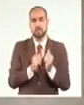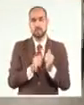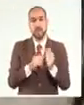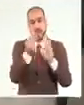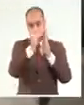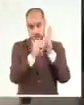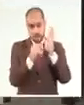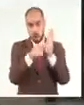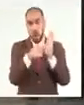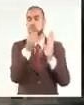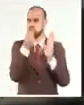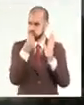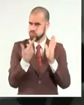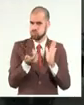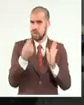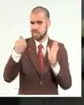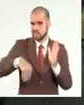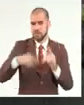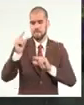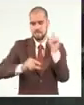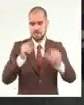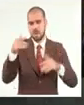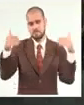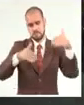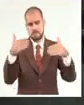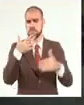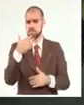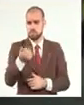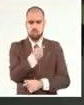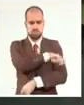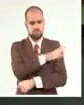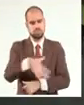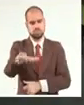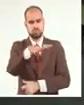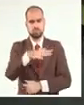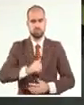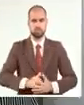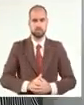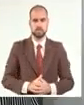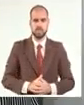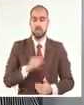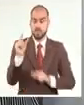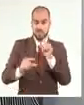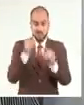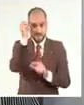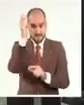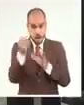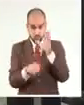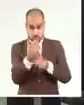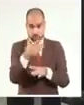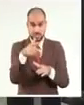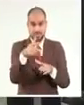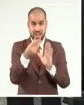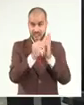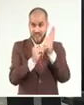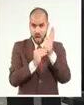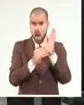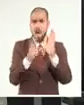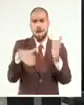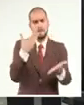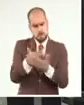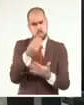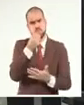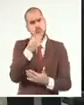instrumento más para la preparación y participación responsable de la ciudadanía. Sus desarrolladores afirman que la propuesta aún puede ser